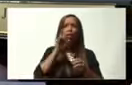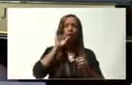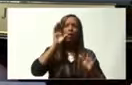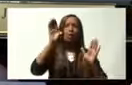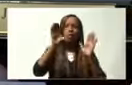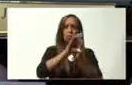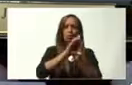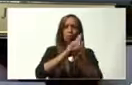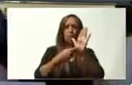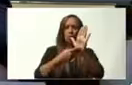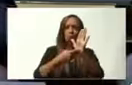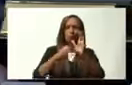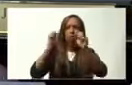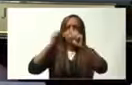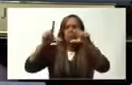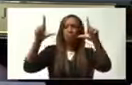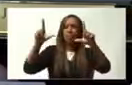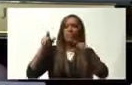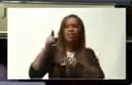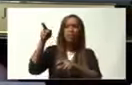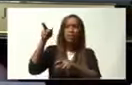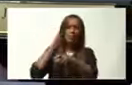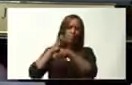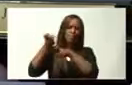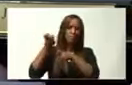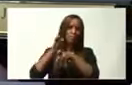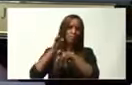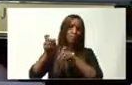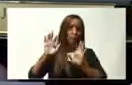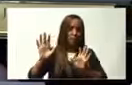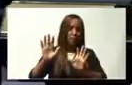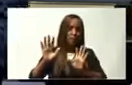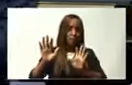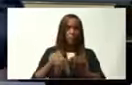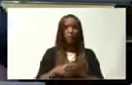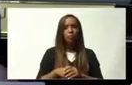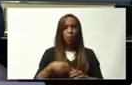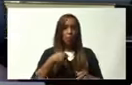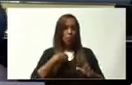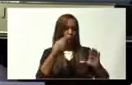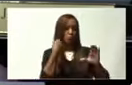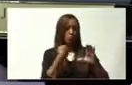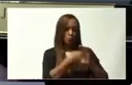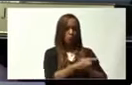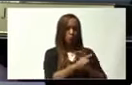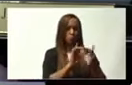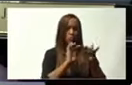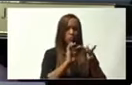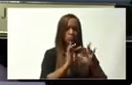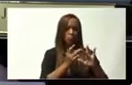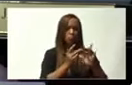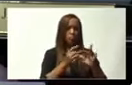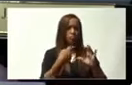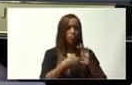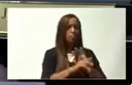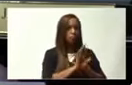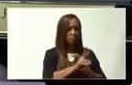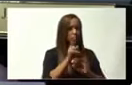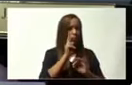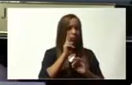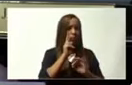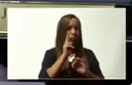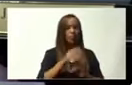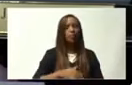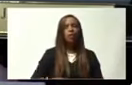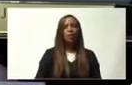para que ustedes vieran de qué se trata. Pero aquí está, se lo voy a compartir en el grupo de WhatsApp. En el 2018,